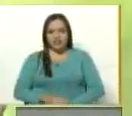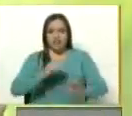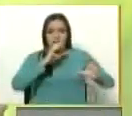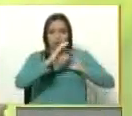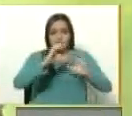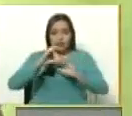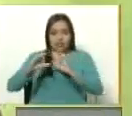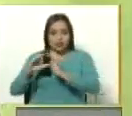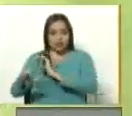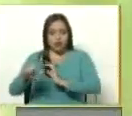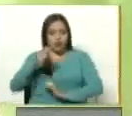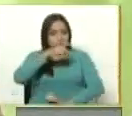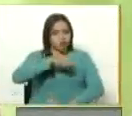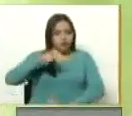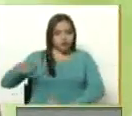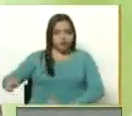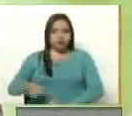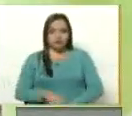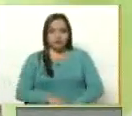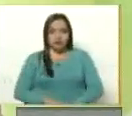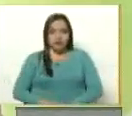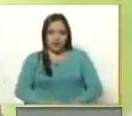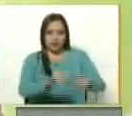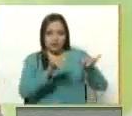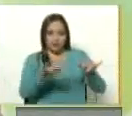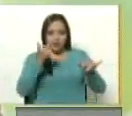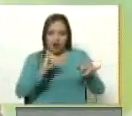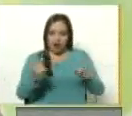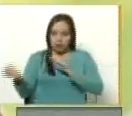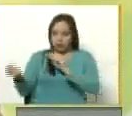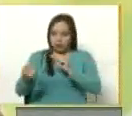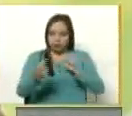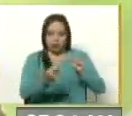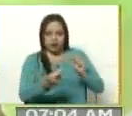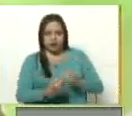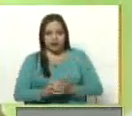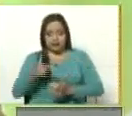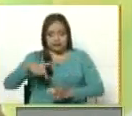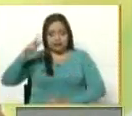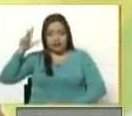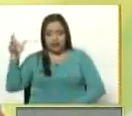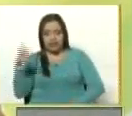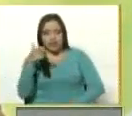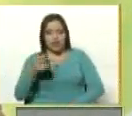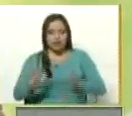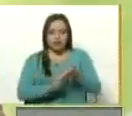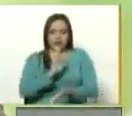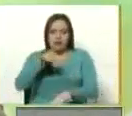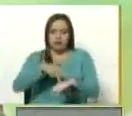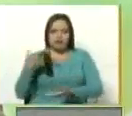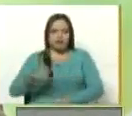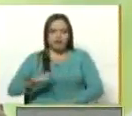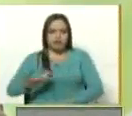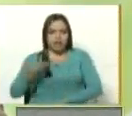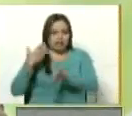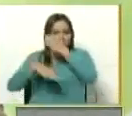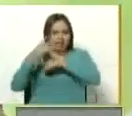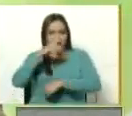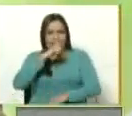Comunicación Popular. Y con ellos vamos a estar conversando en este programa al aire del papel protagónico que en aquel